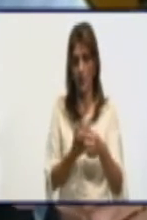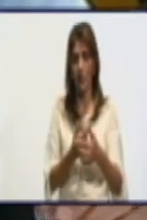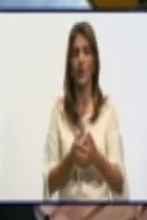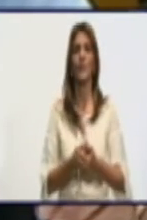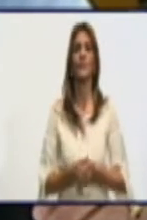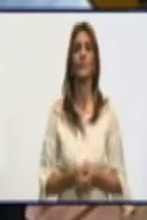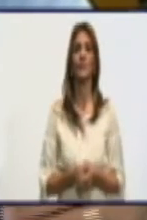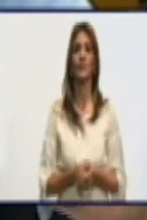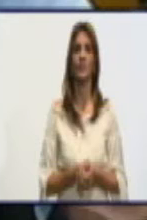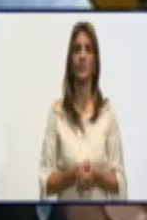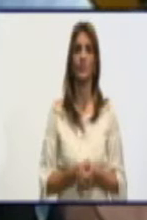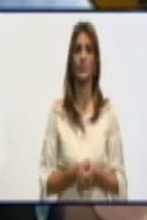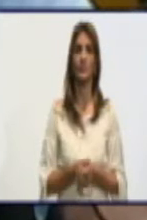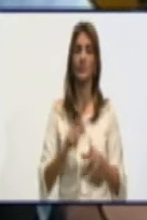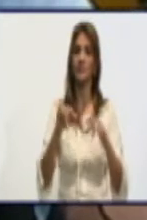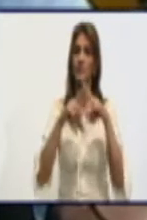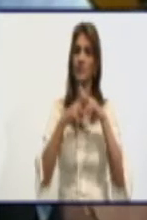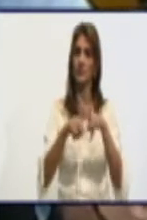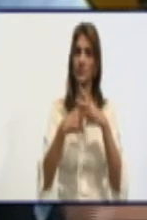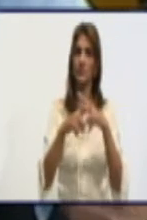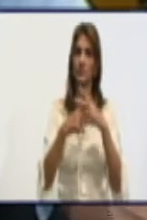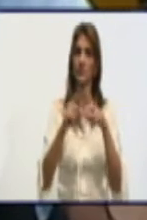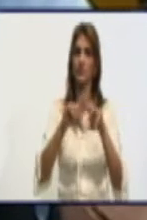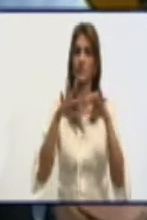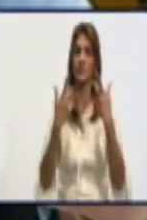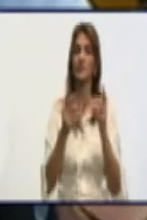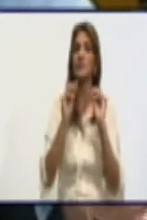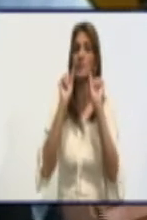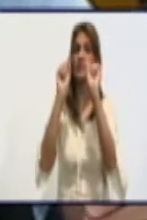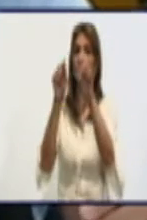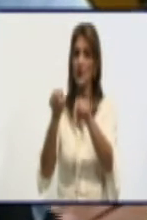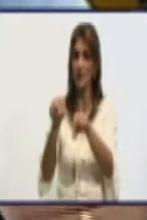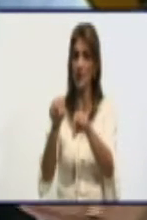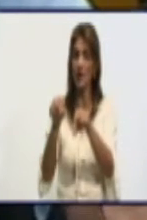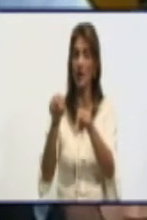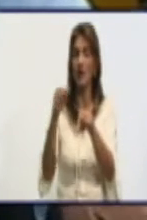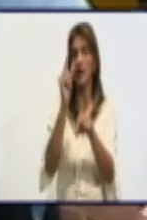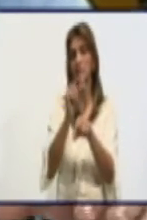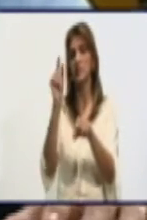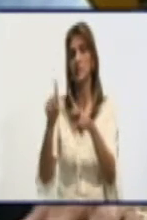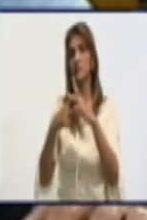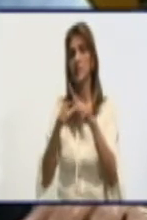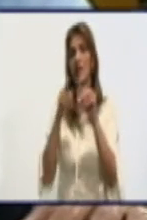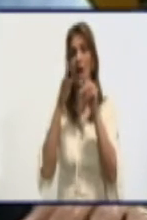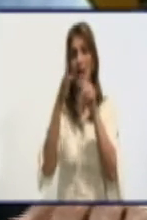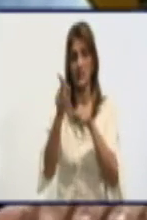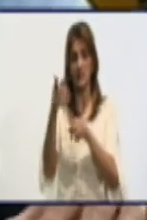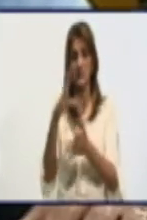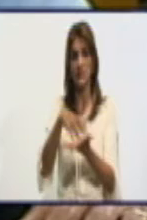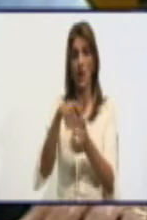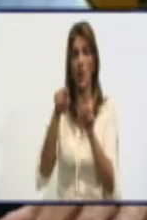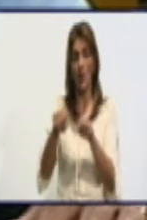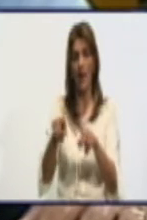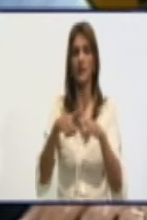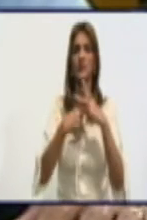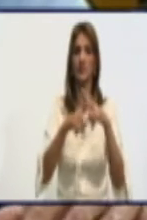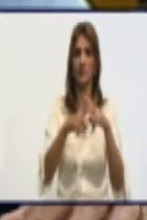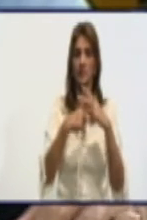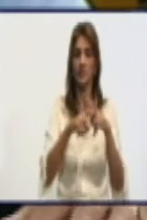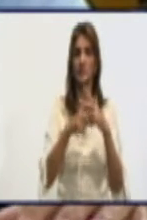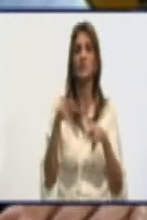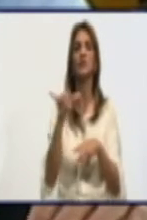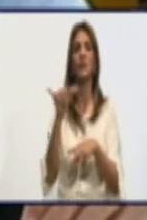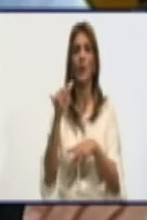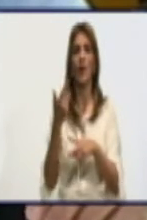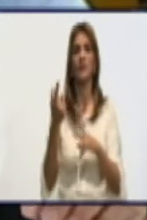solucionarlo, porque hubo que ir trasladarse hasta el interruptor que disparó provocado por la tormenta, igual que en la sujetación provisional de Bayamo, que